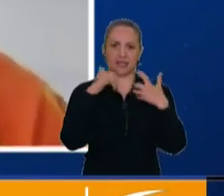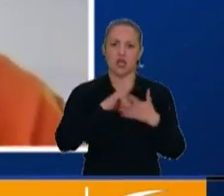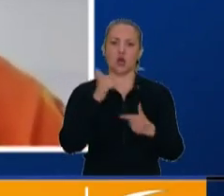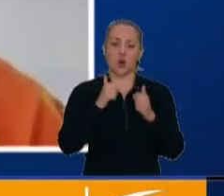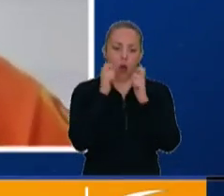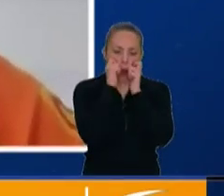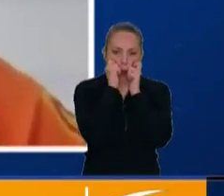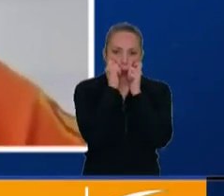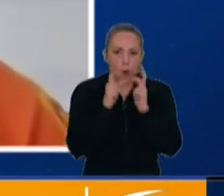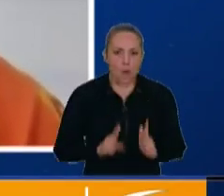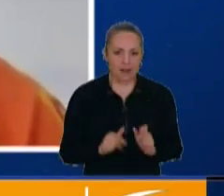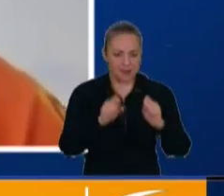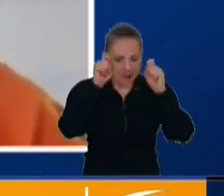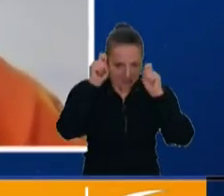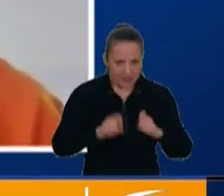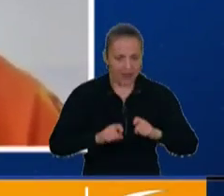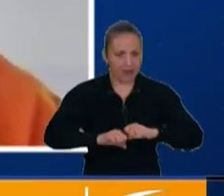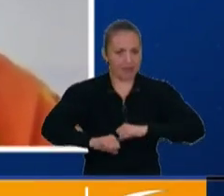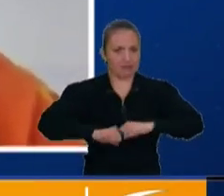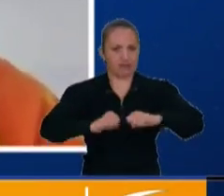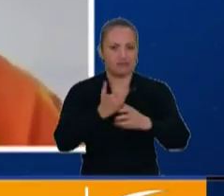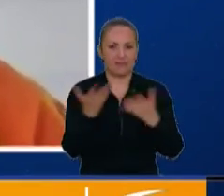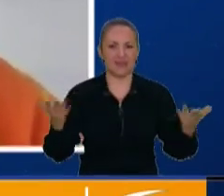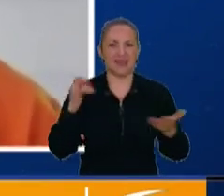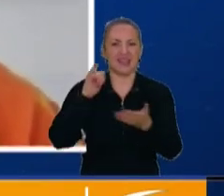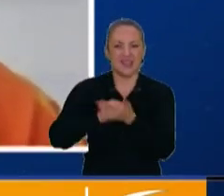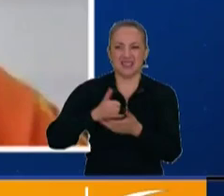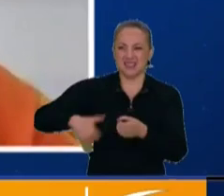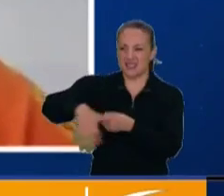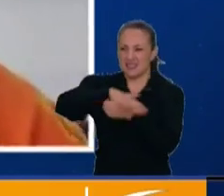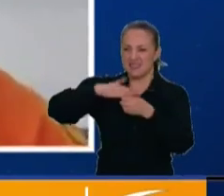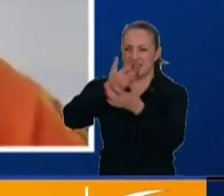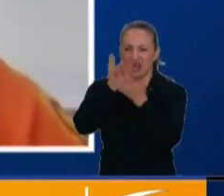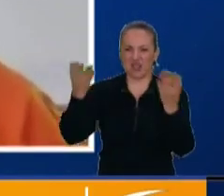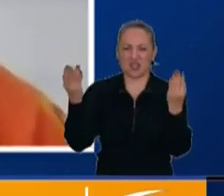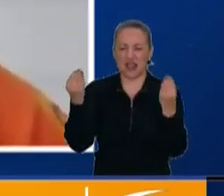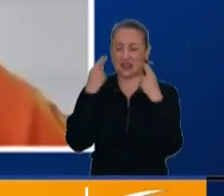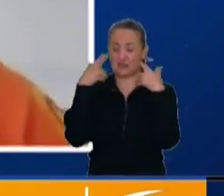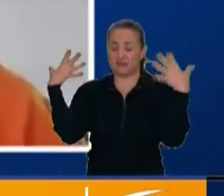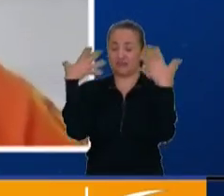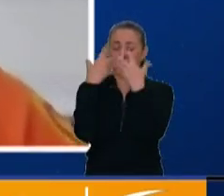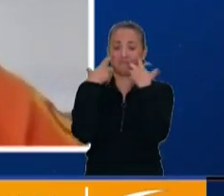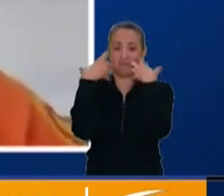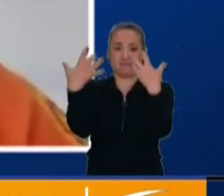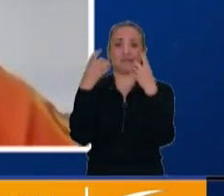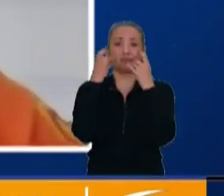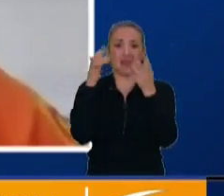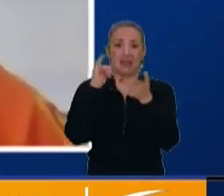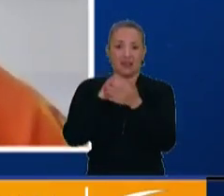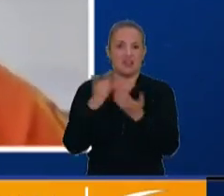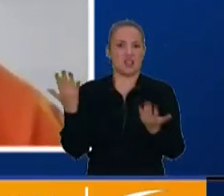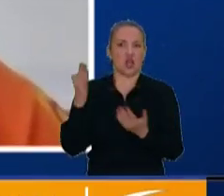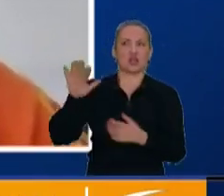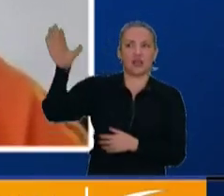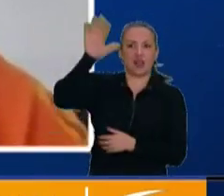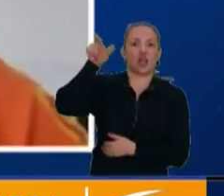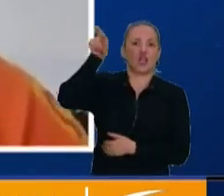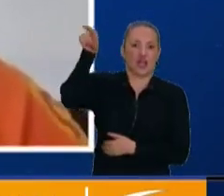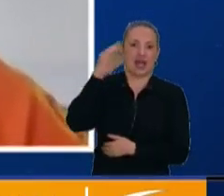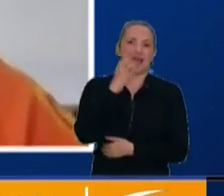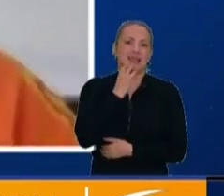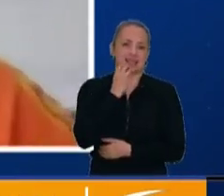el que tiene que reaccionar frente a tanto horror que ha vivido ese